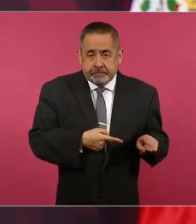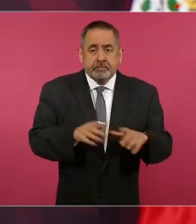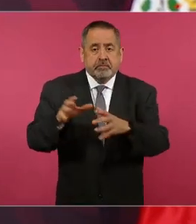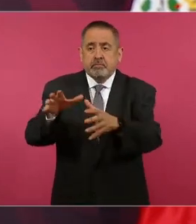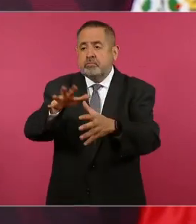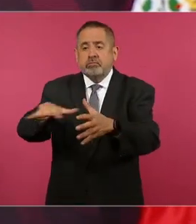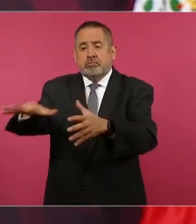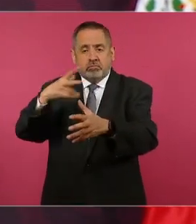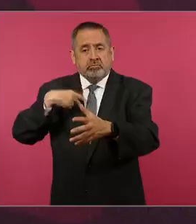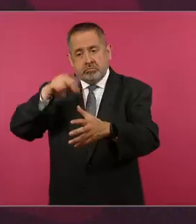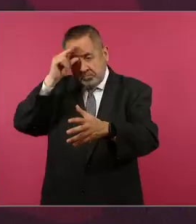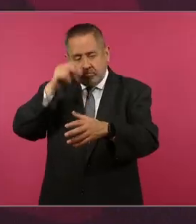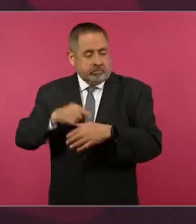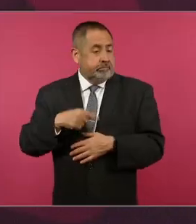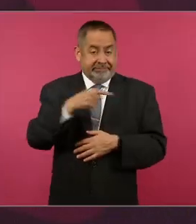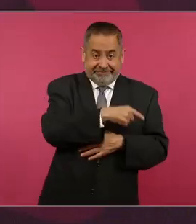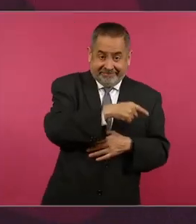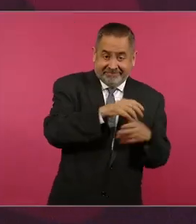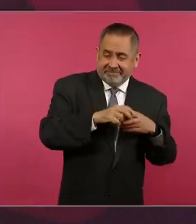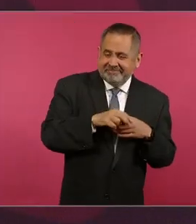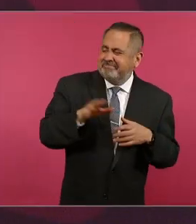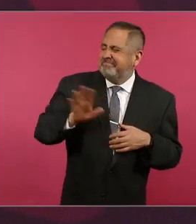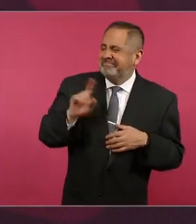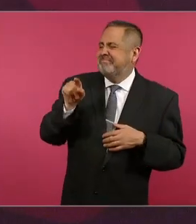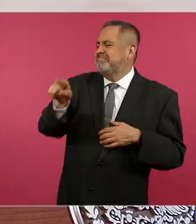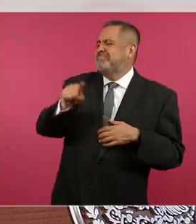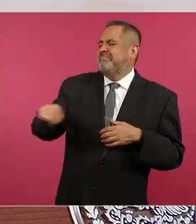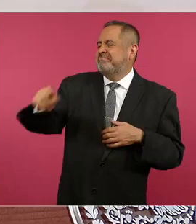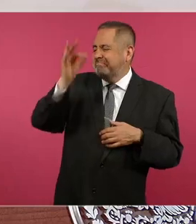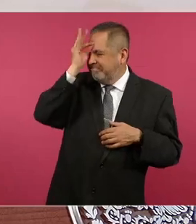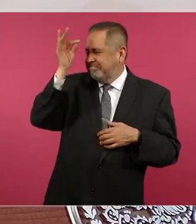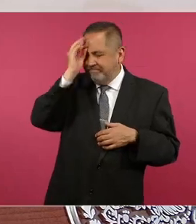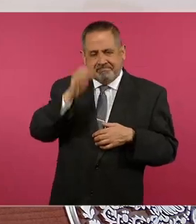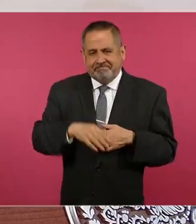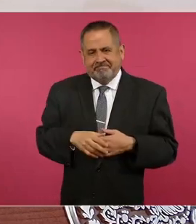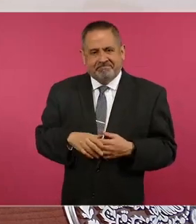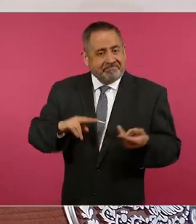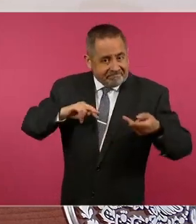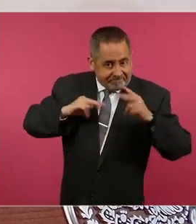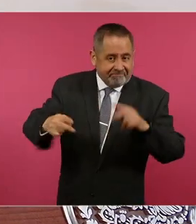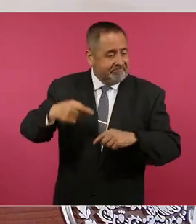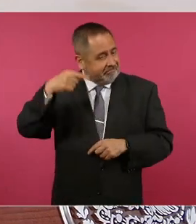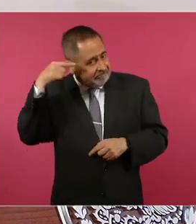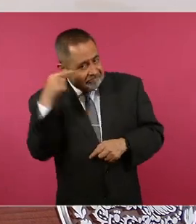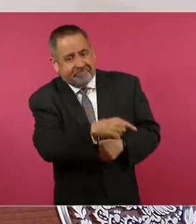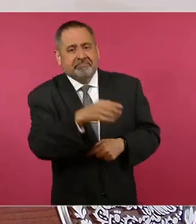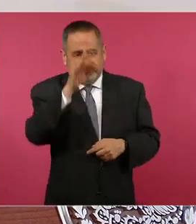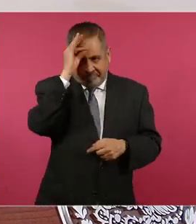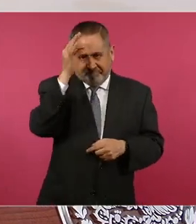piensan que el pueblo es tonto y tonto es el que piensa que el pueblo es tonto